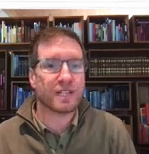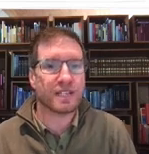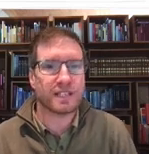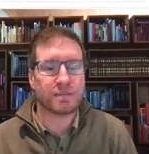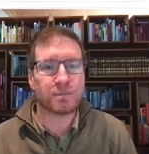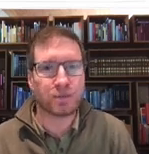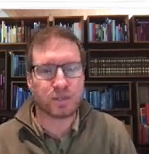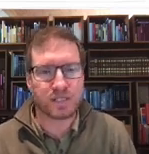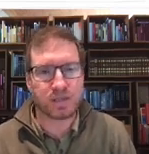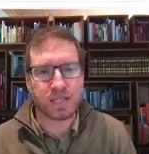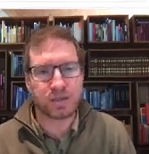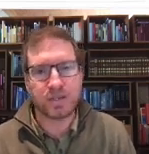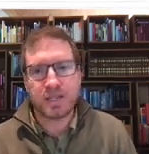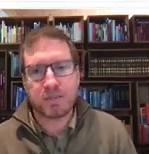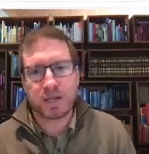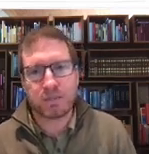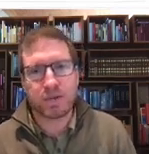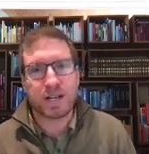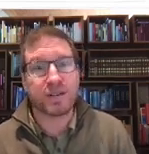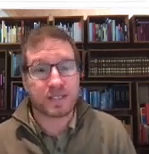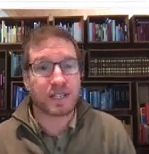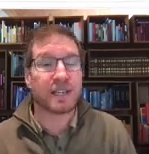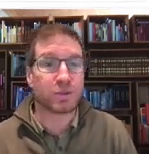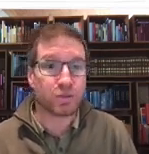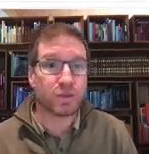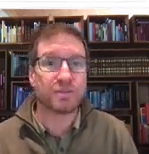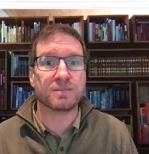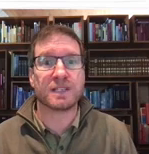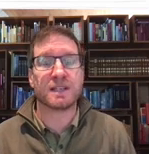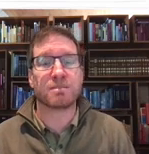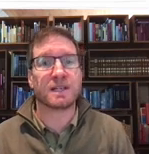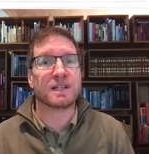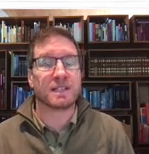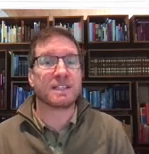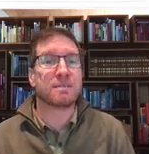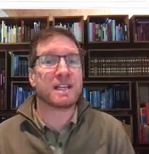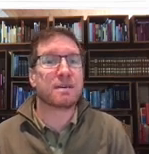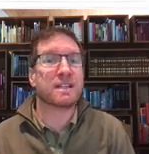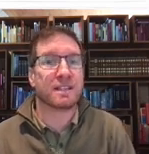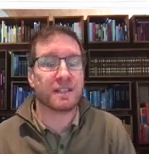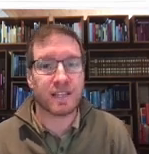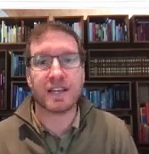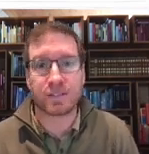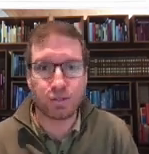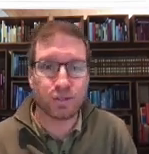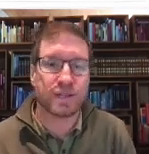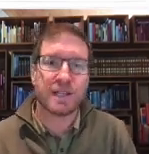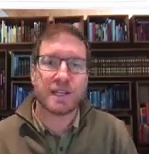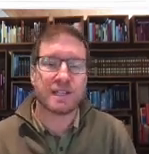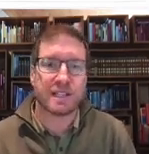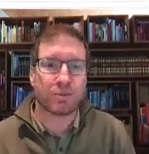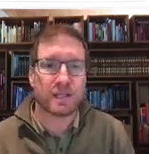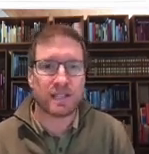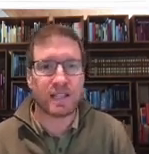realmente disfruten este simposio, este seminario, para poder avanzar en la discusión y también determinadamente en la